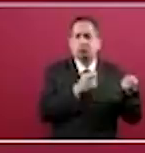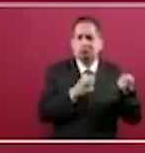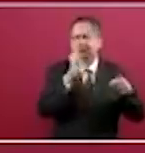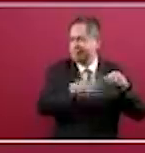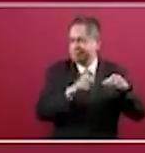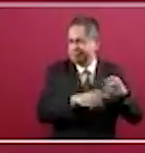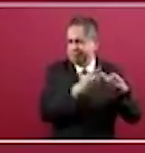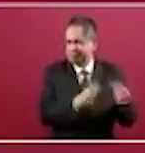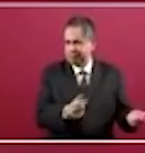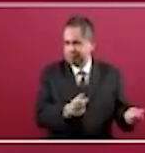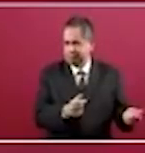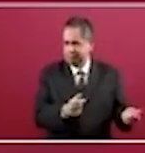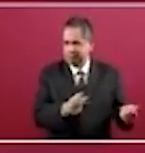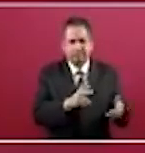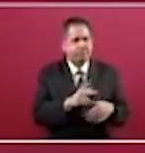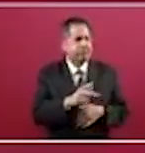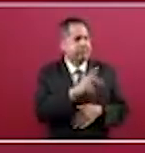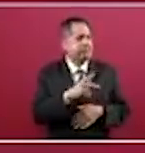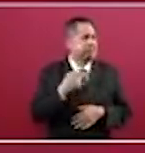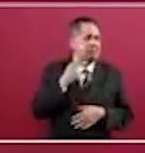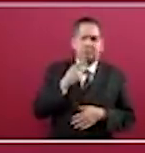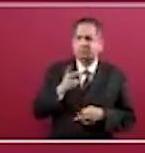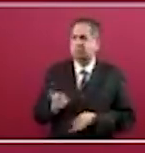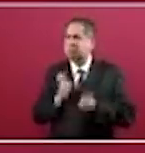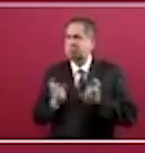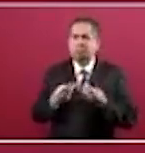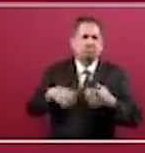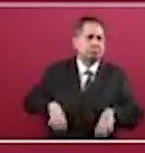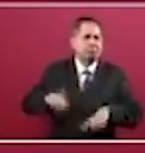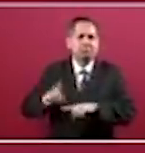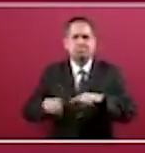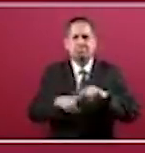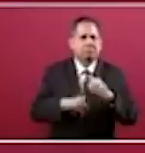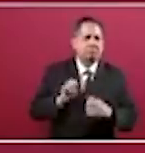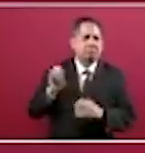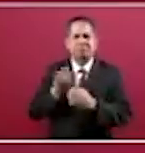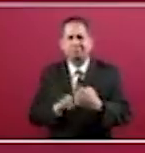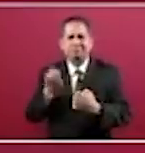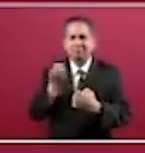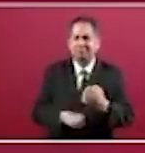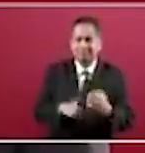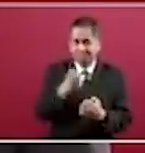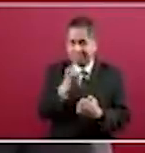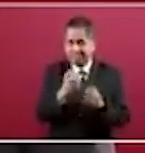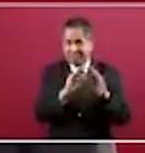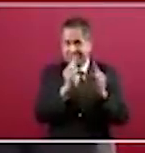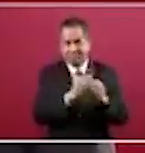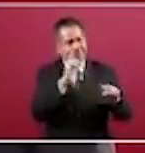neoliberal, la política de pillaje, de saqueo, el engaño,